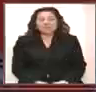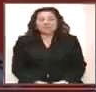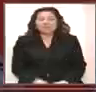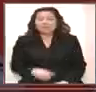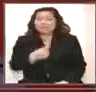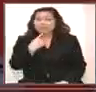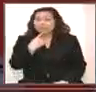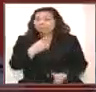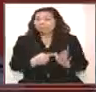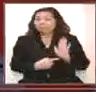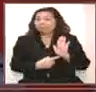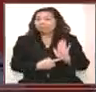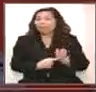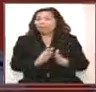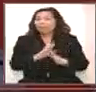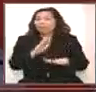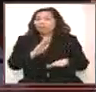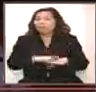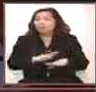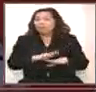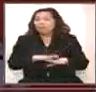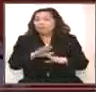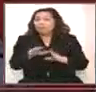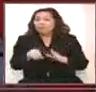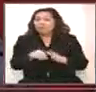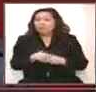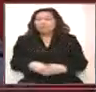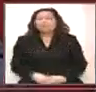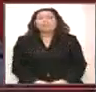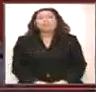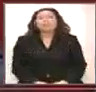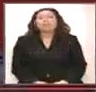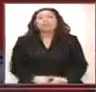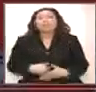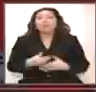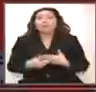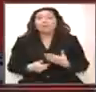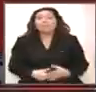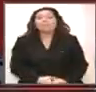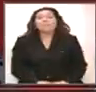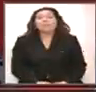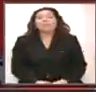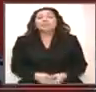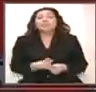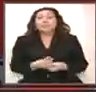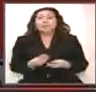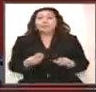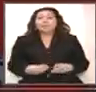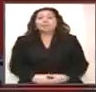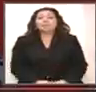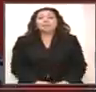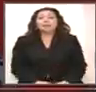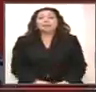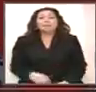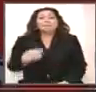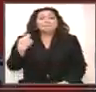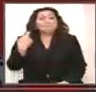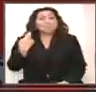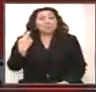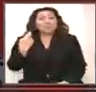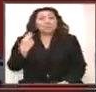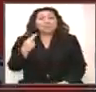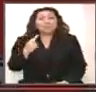una presentación en torno de los avances en materia de política